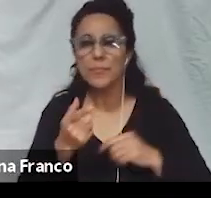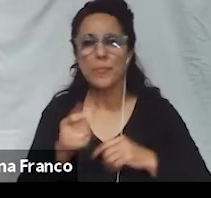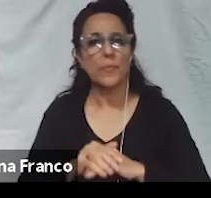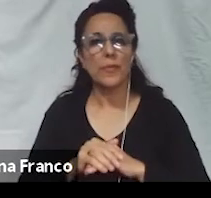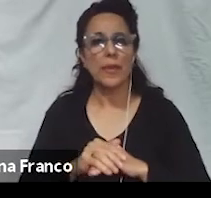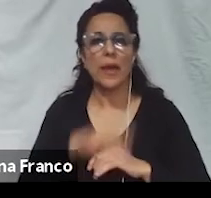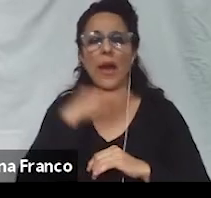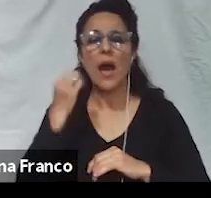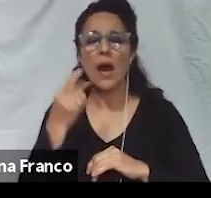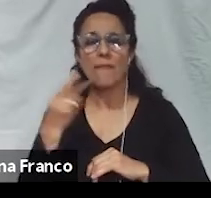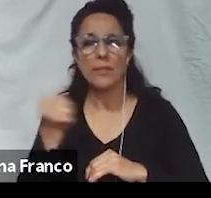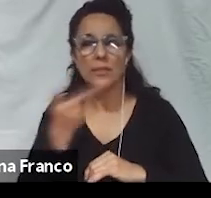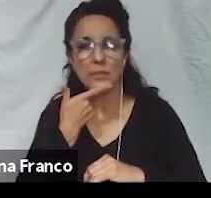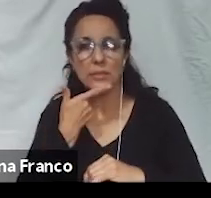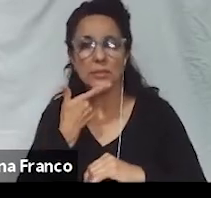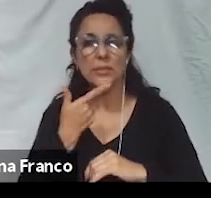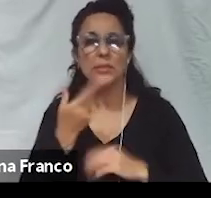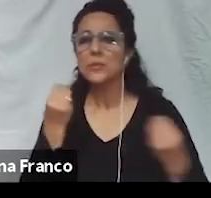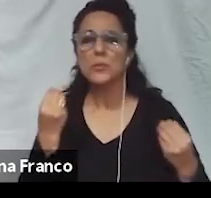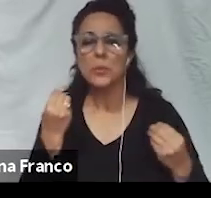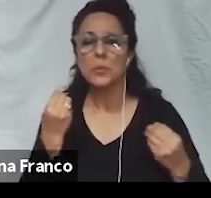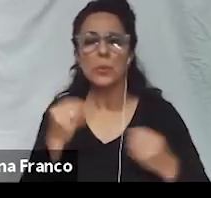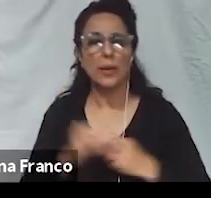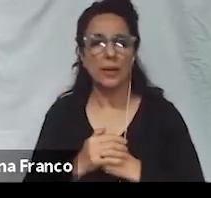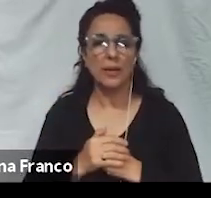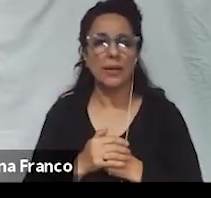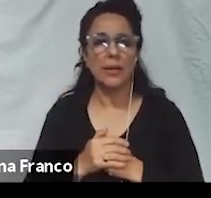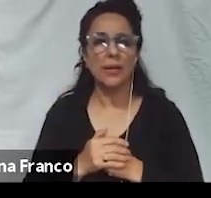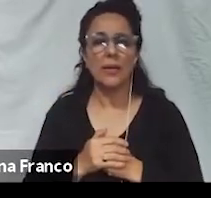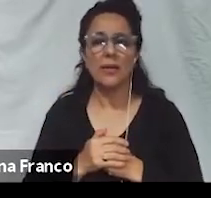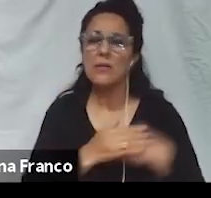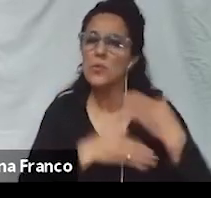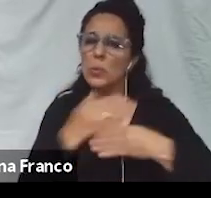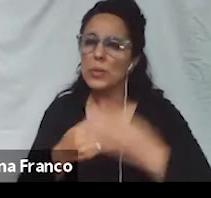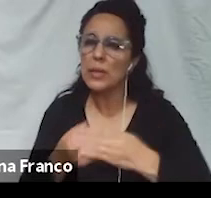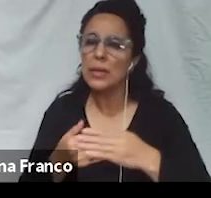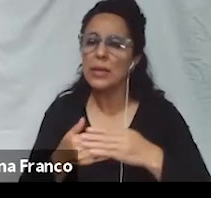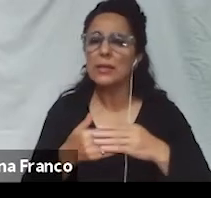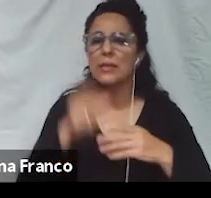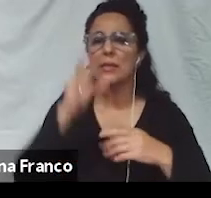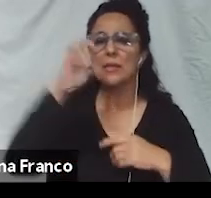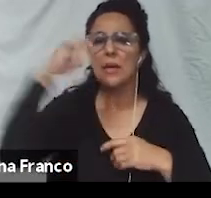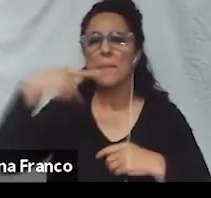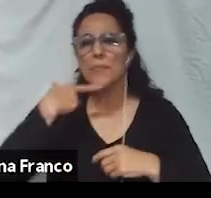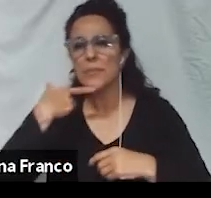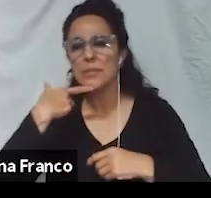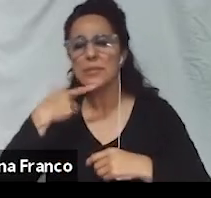ejemplo, si usan JavaScript, qué librerías de JavaScript, qué frameworks, si utilizan algún